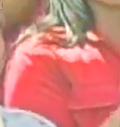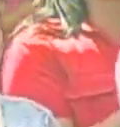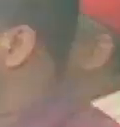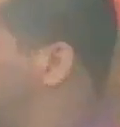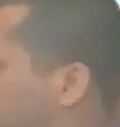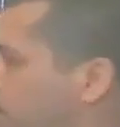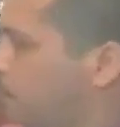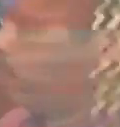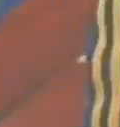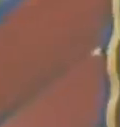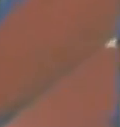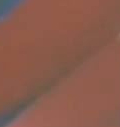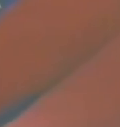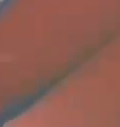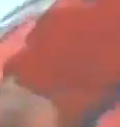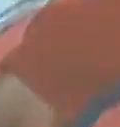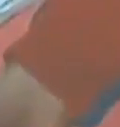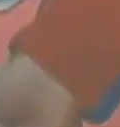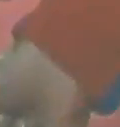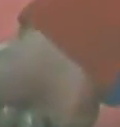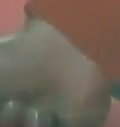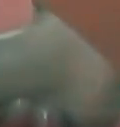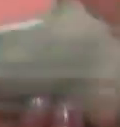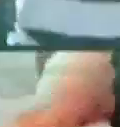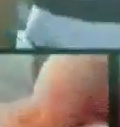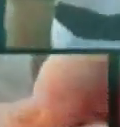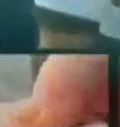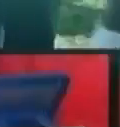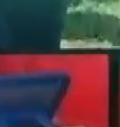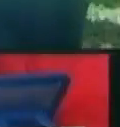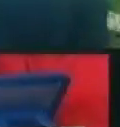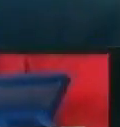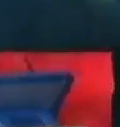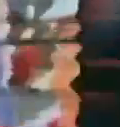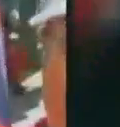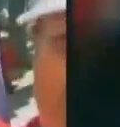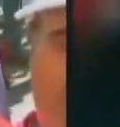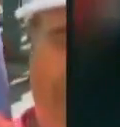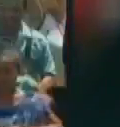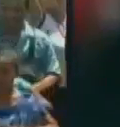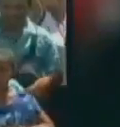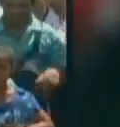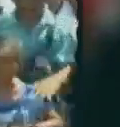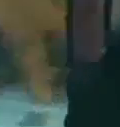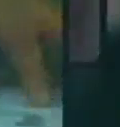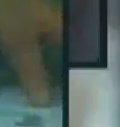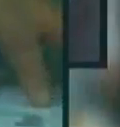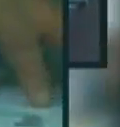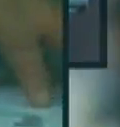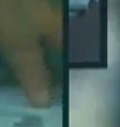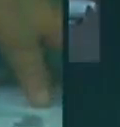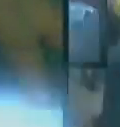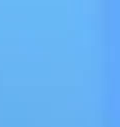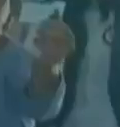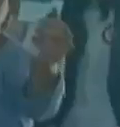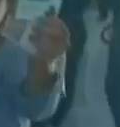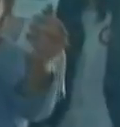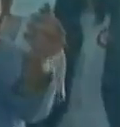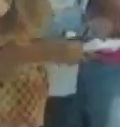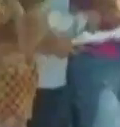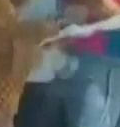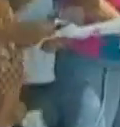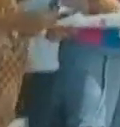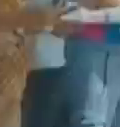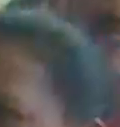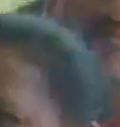Los candidatos y candidatas junto al pueblo venezolano participaron masivamente en el simulacro electoral rumbo a la victoria